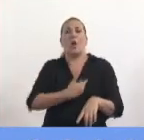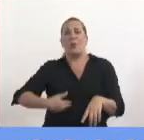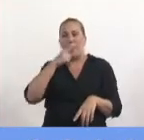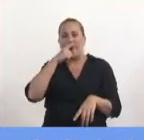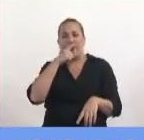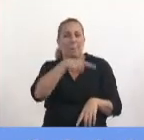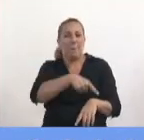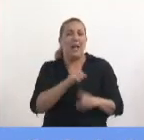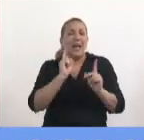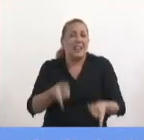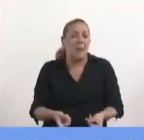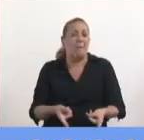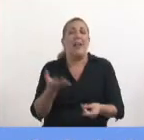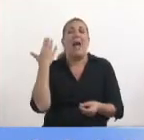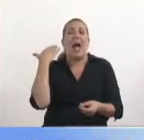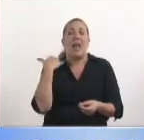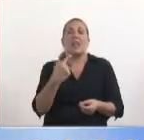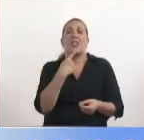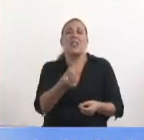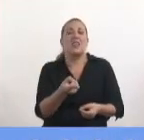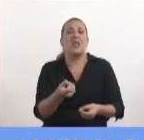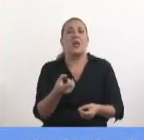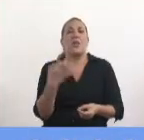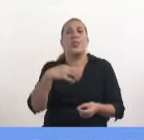las provincias cuando le dijo que tenían que